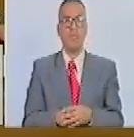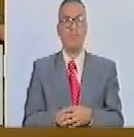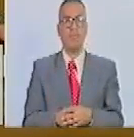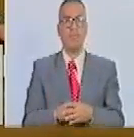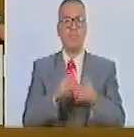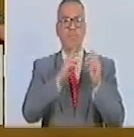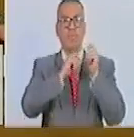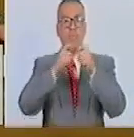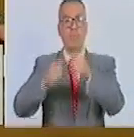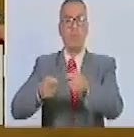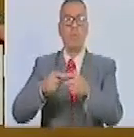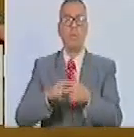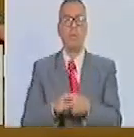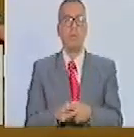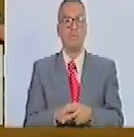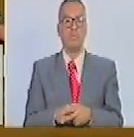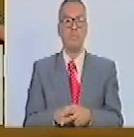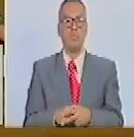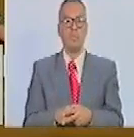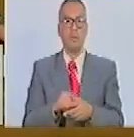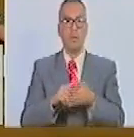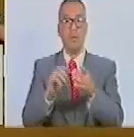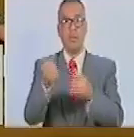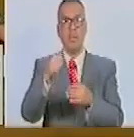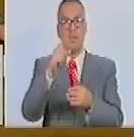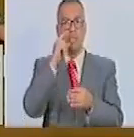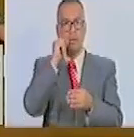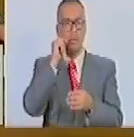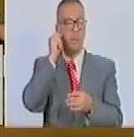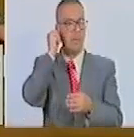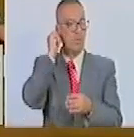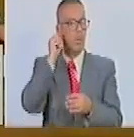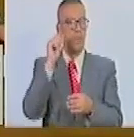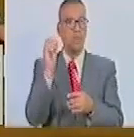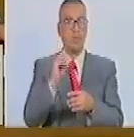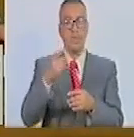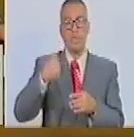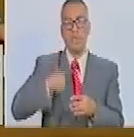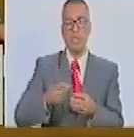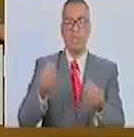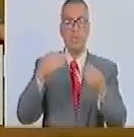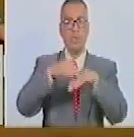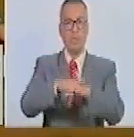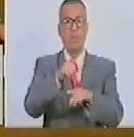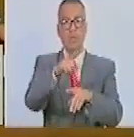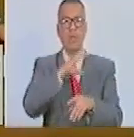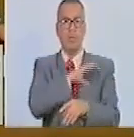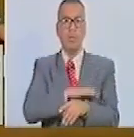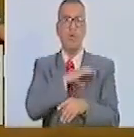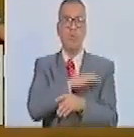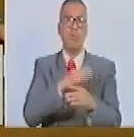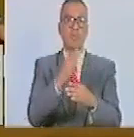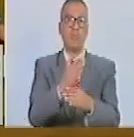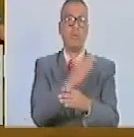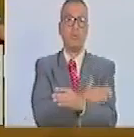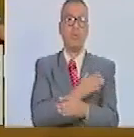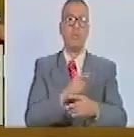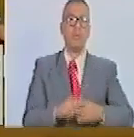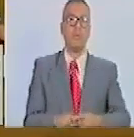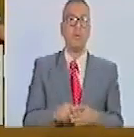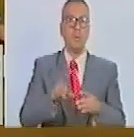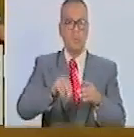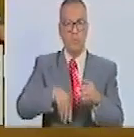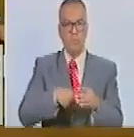la designación de 10 ciudadanos que deben integrarse a esa comisión preliminar